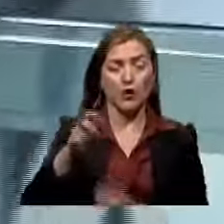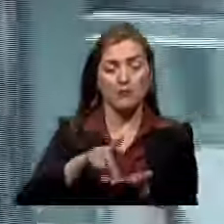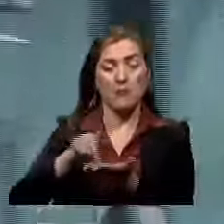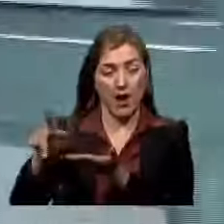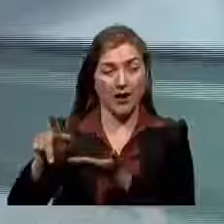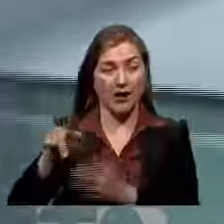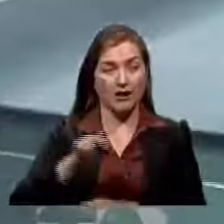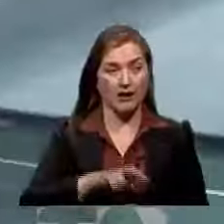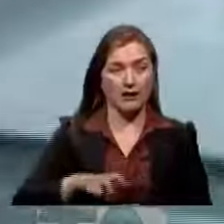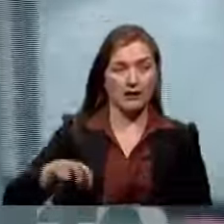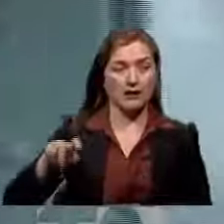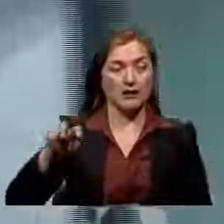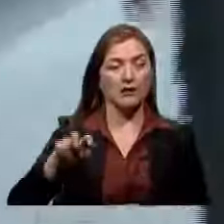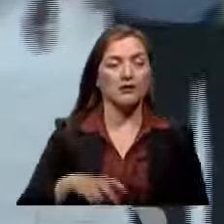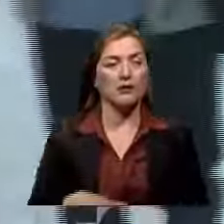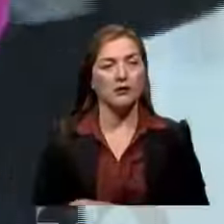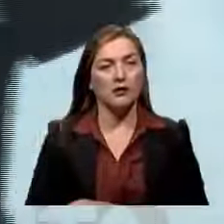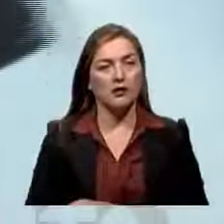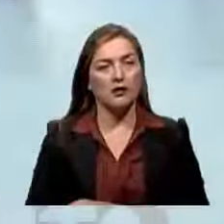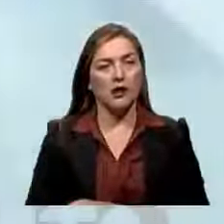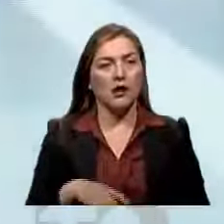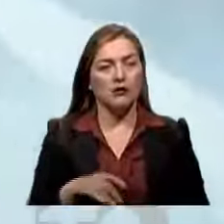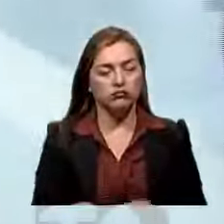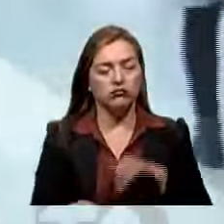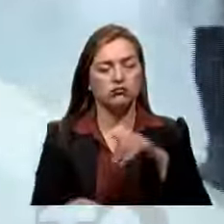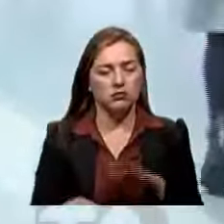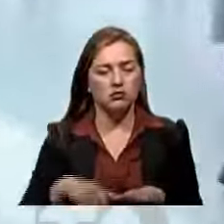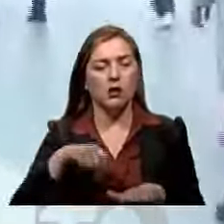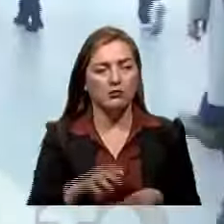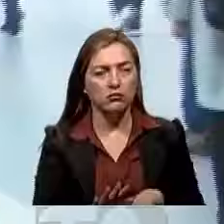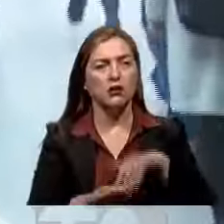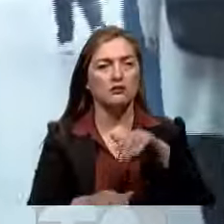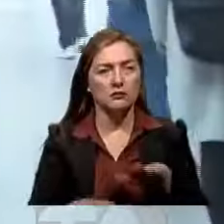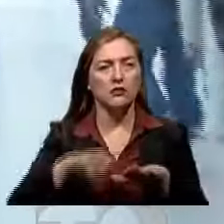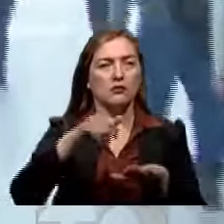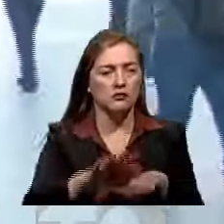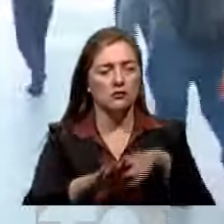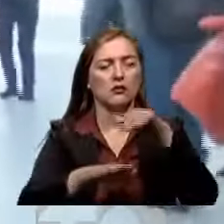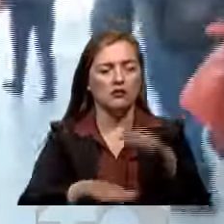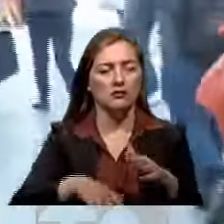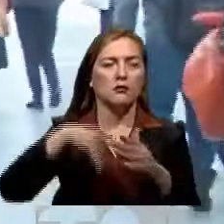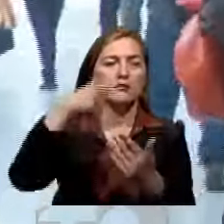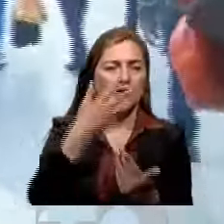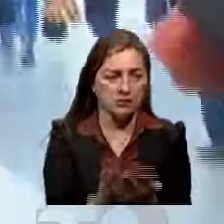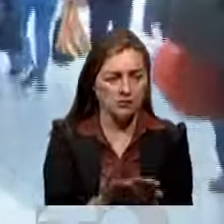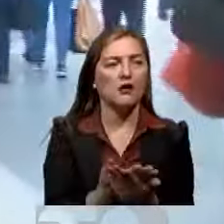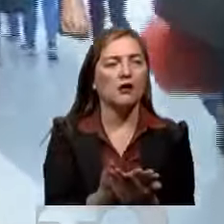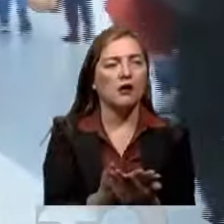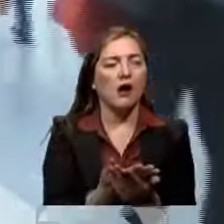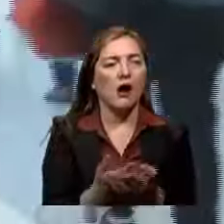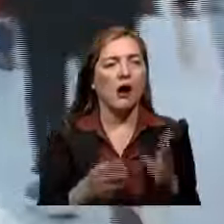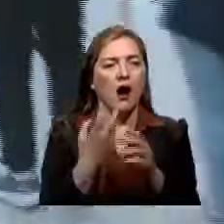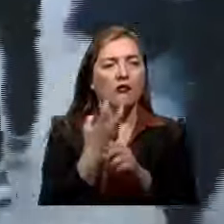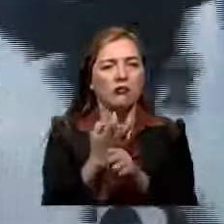y tenía que cruzar bastante espacio para llegar, por ejemplo, hacia la zona de embarque